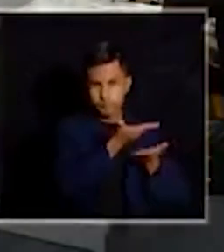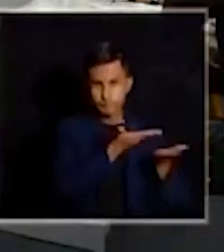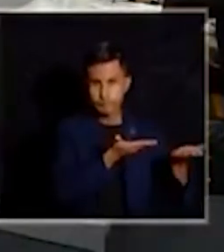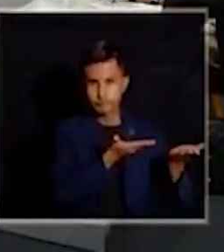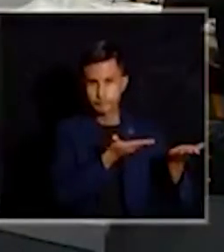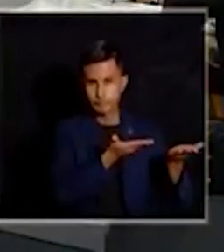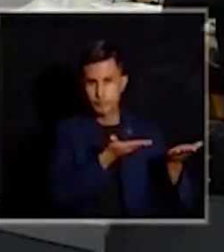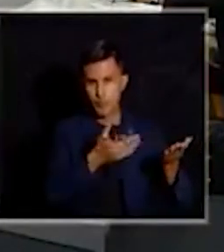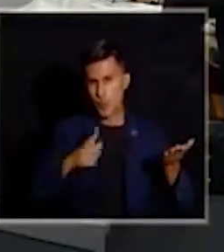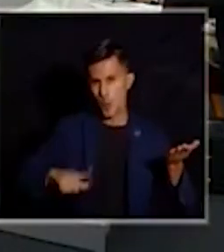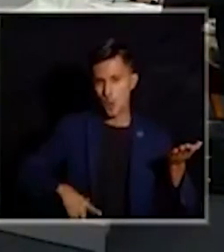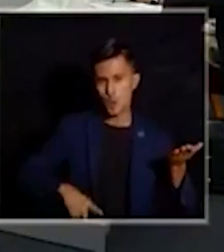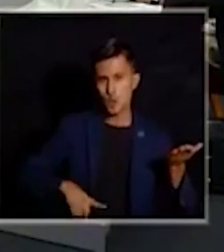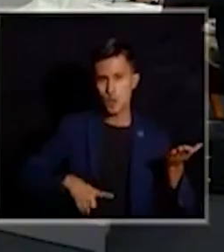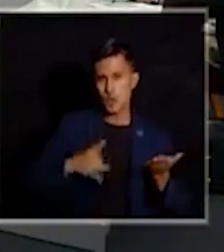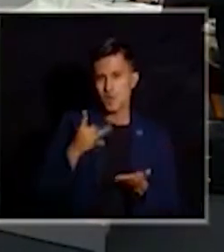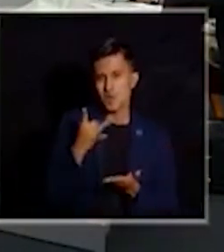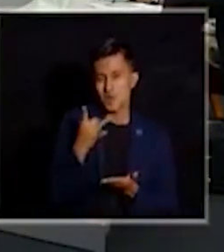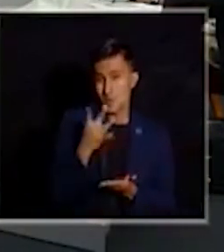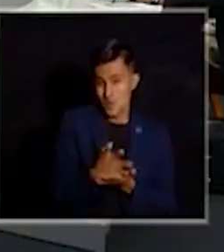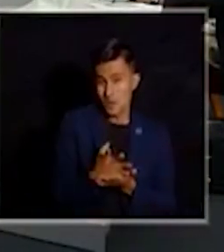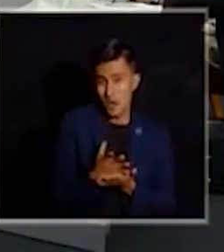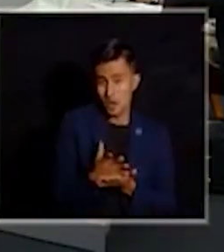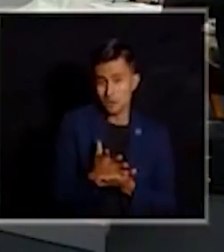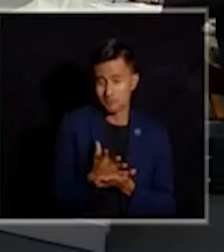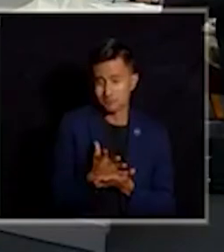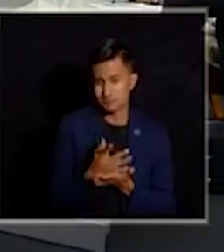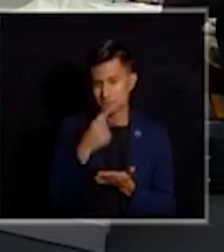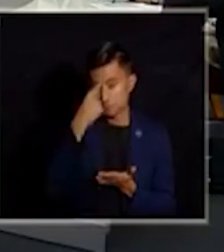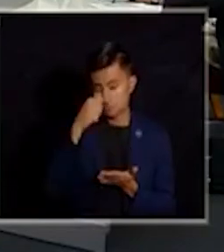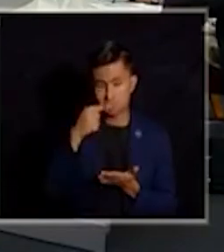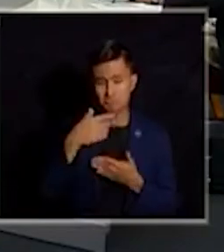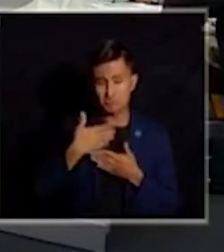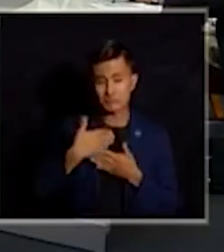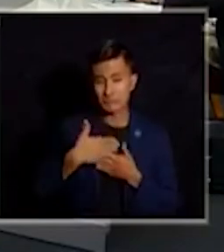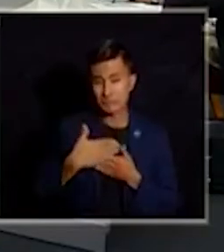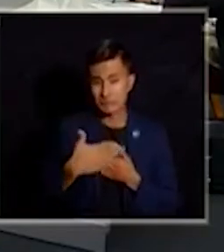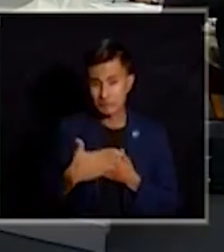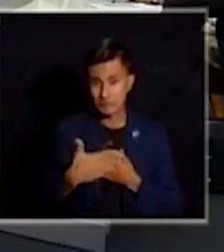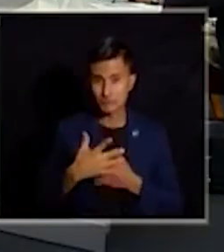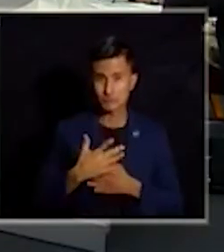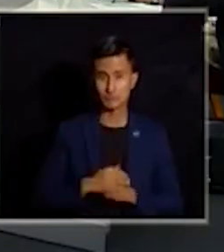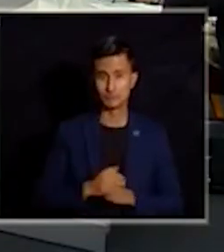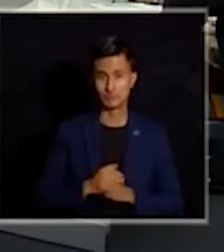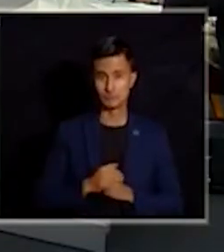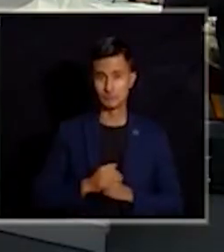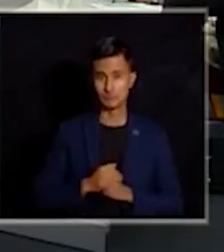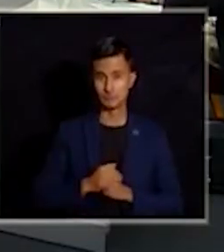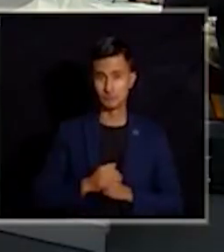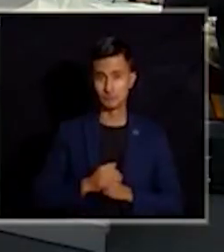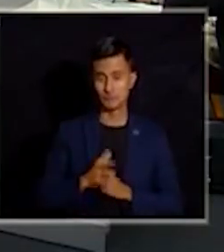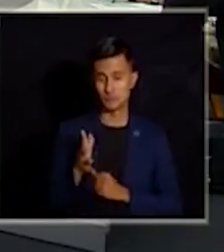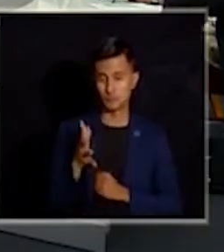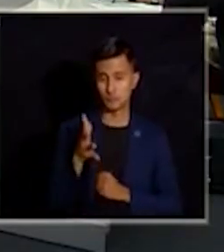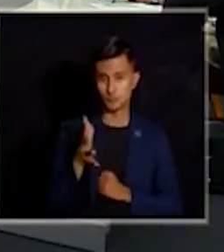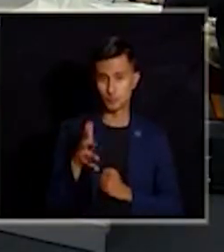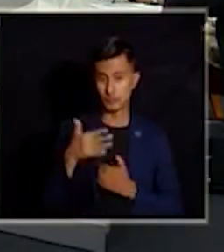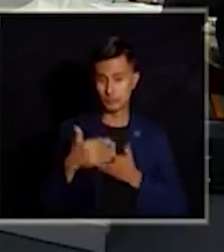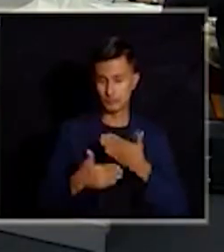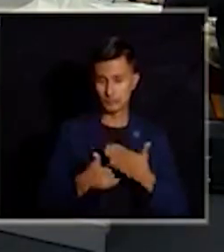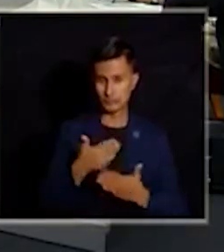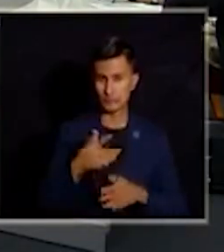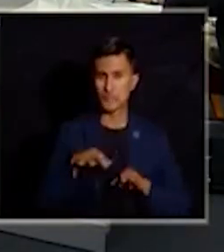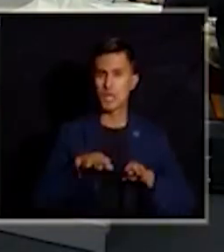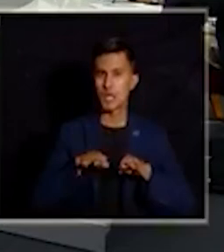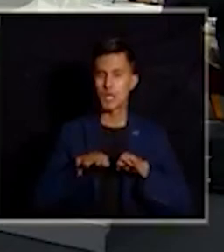lo que nos espera dentro de toda vía de trabajo en esta contingencia tanto en el